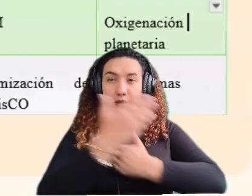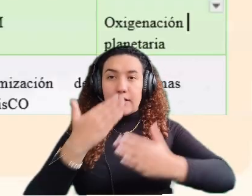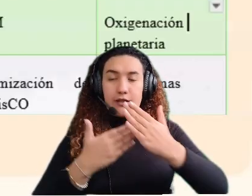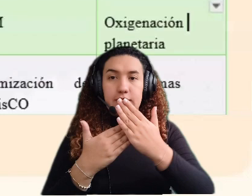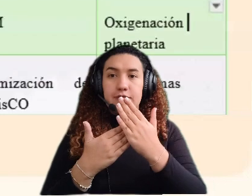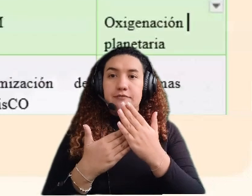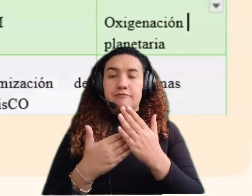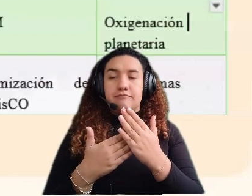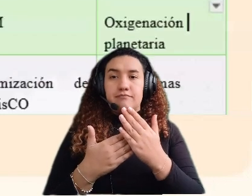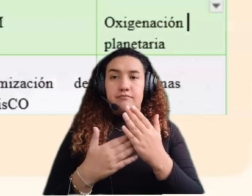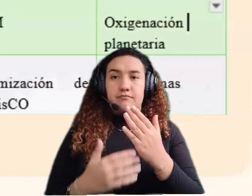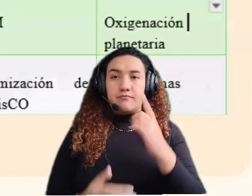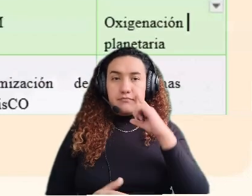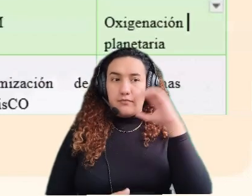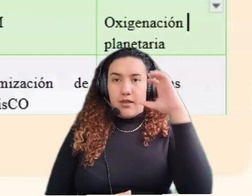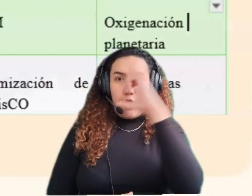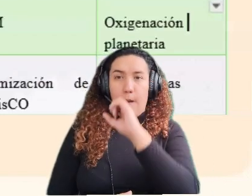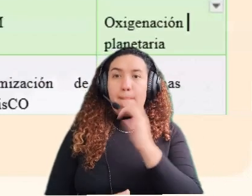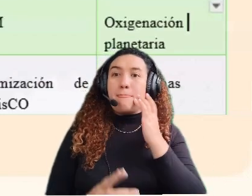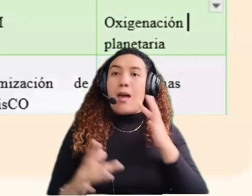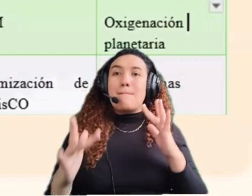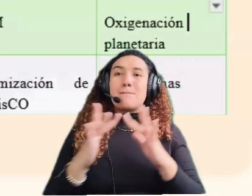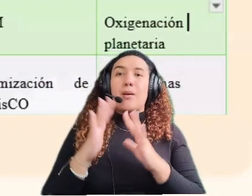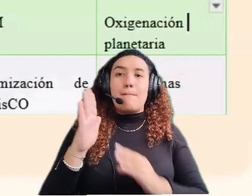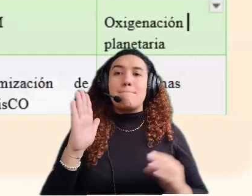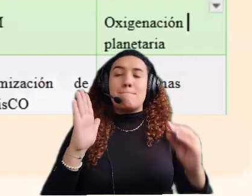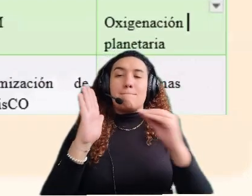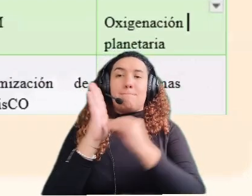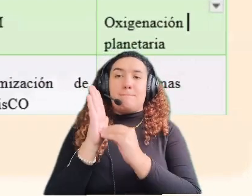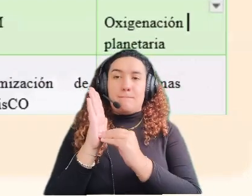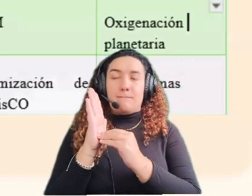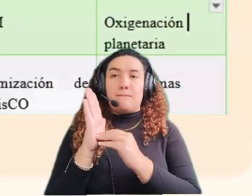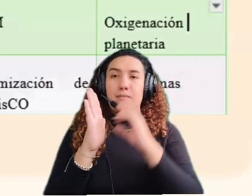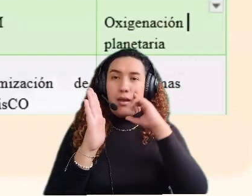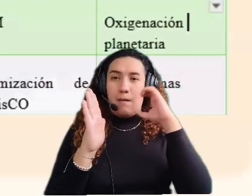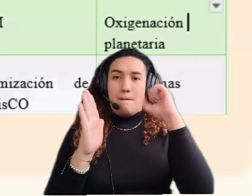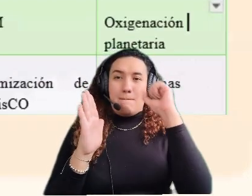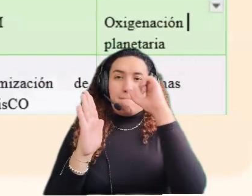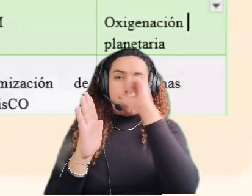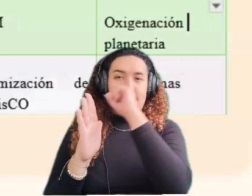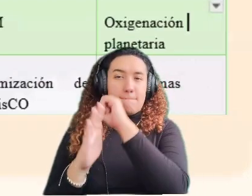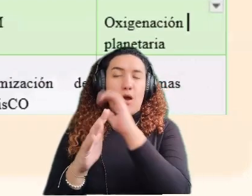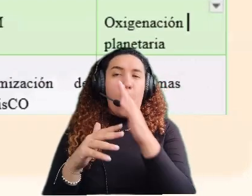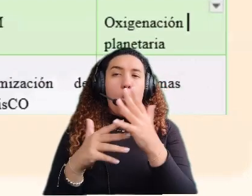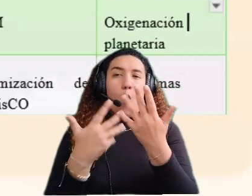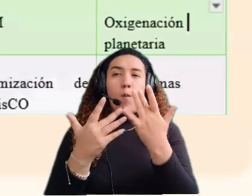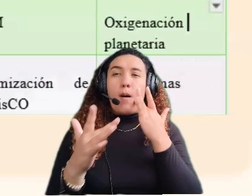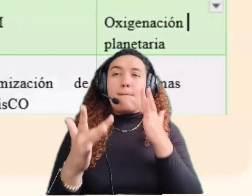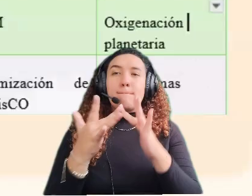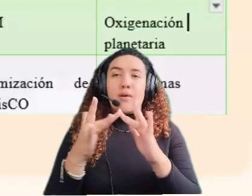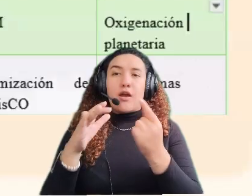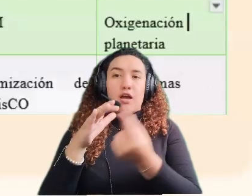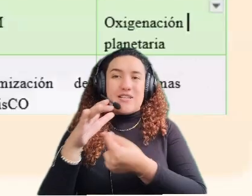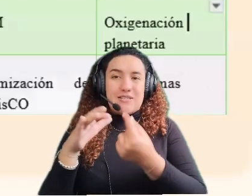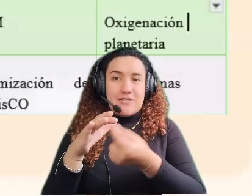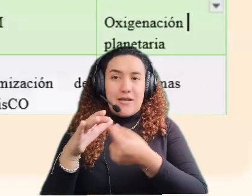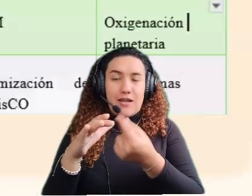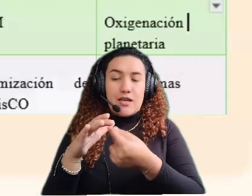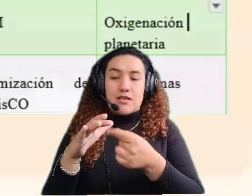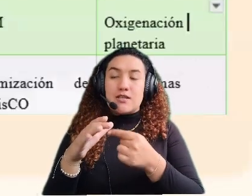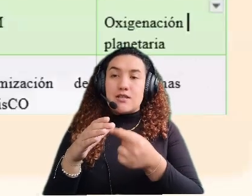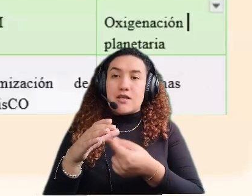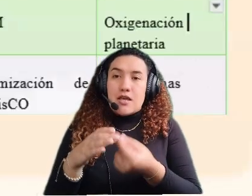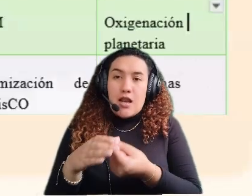finalmente solo se integraron hallazgos para identificar cómo cada